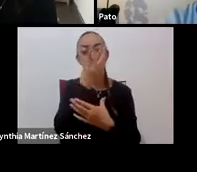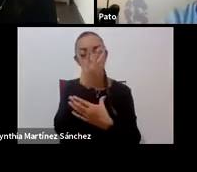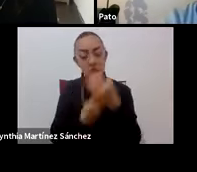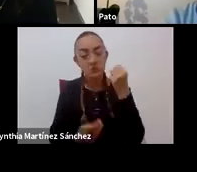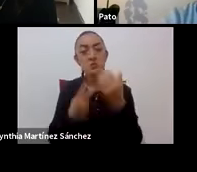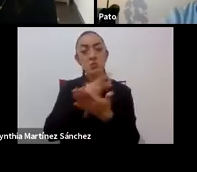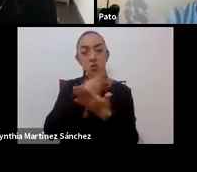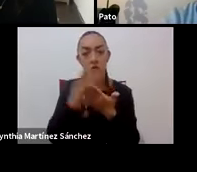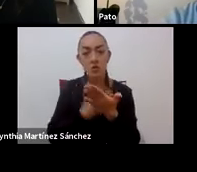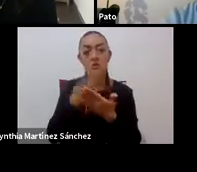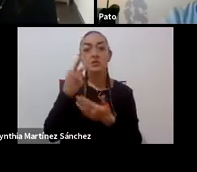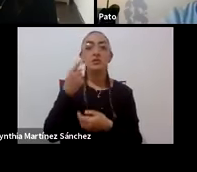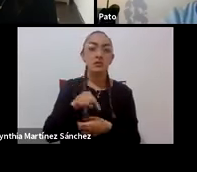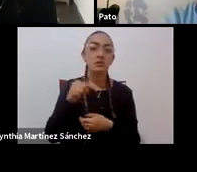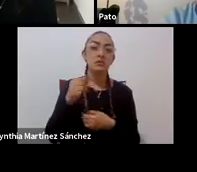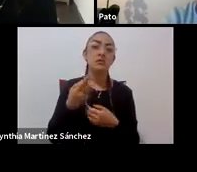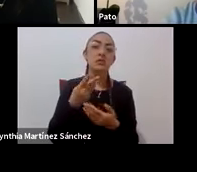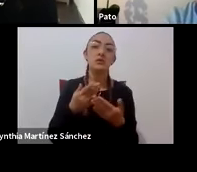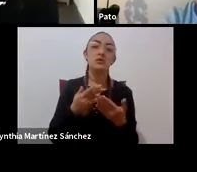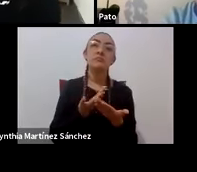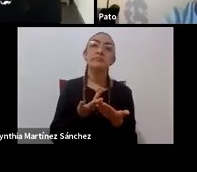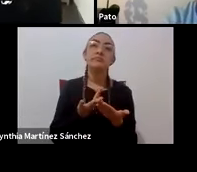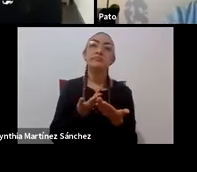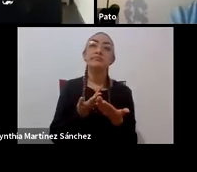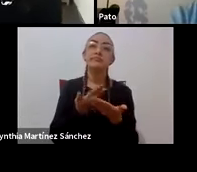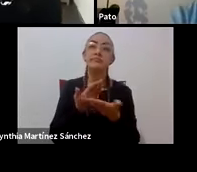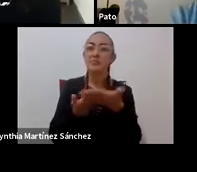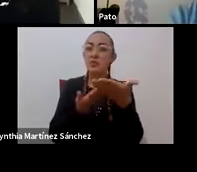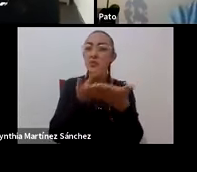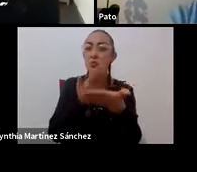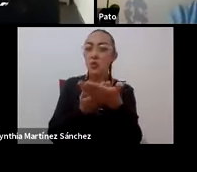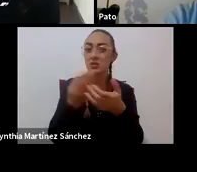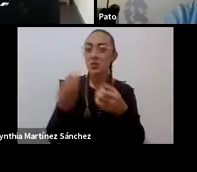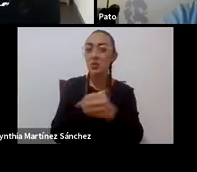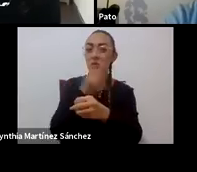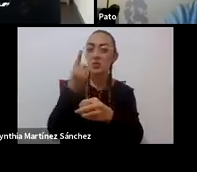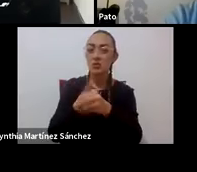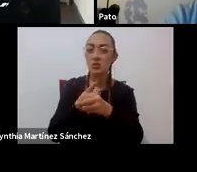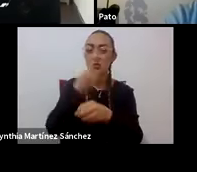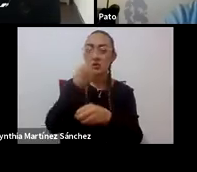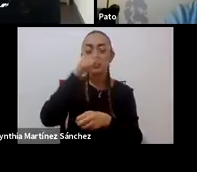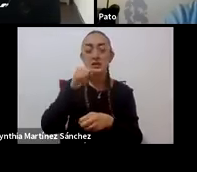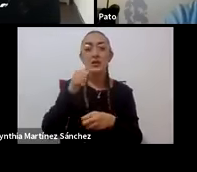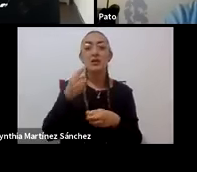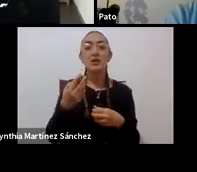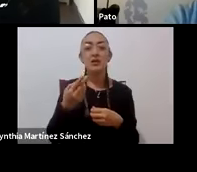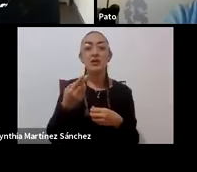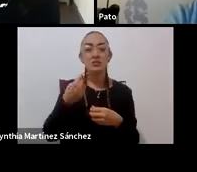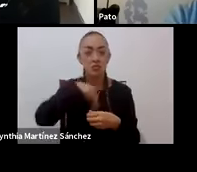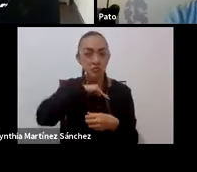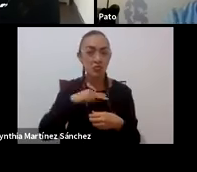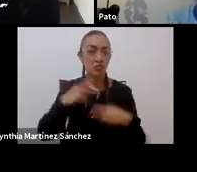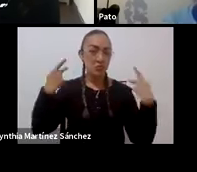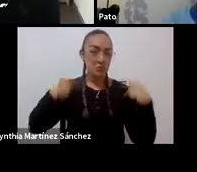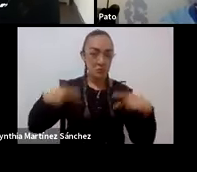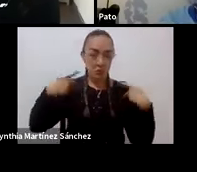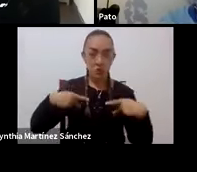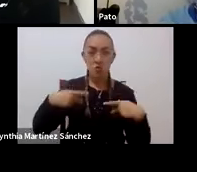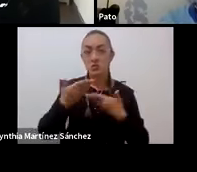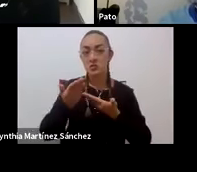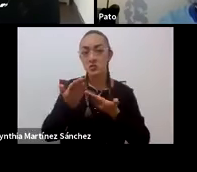en fin, plantean esta oportunidad de sentarnos como personas servidoras públicas,